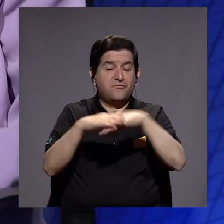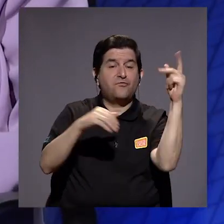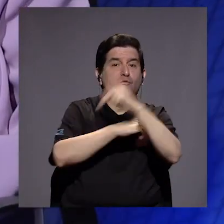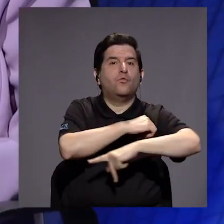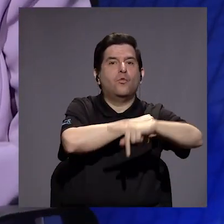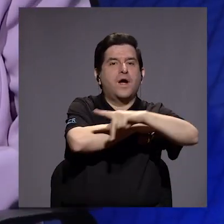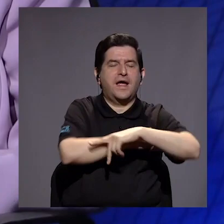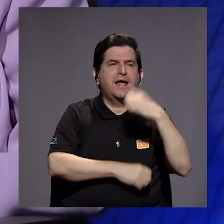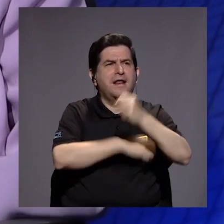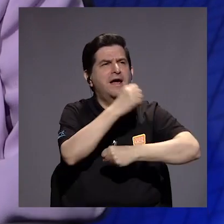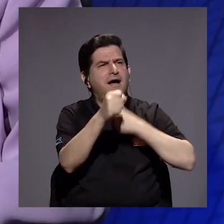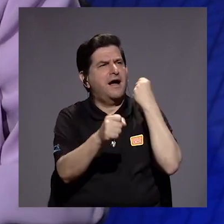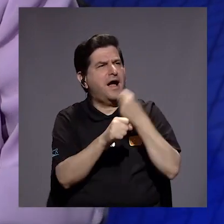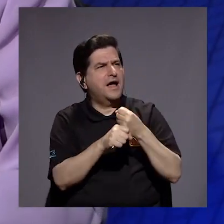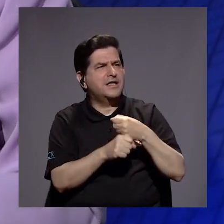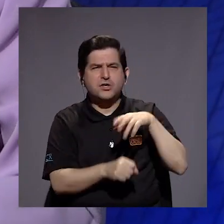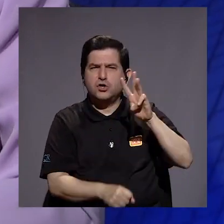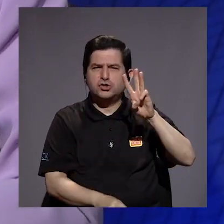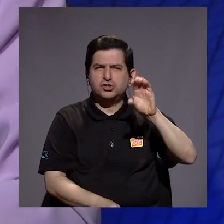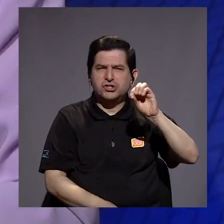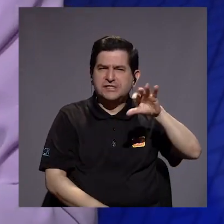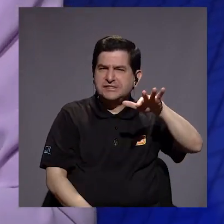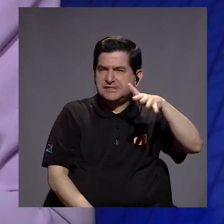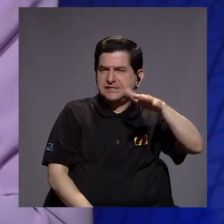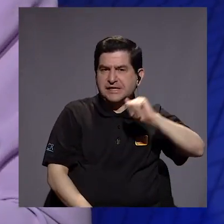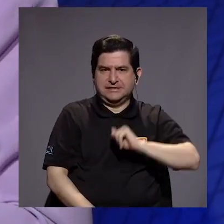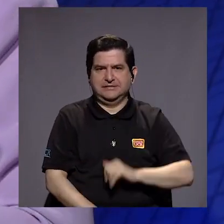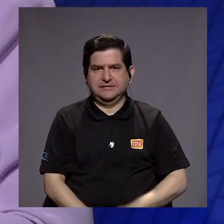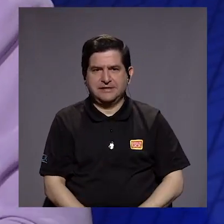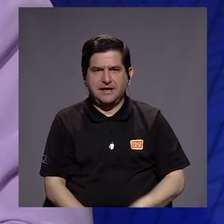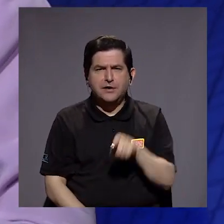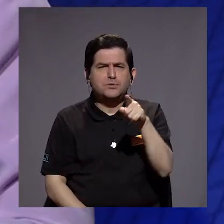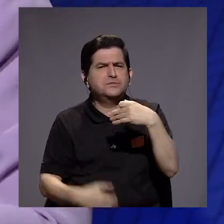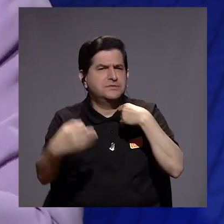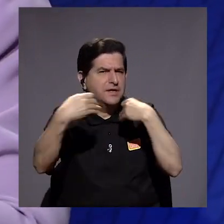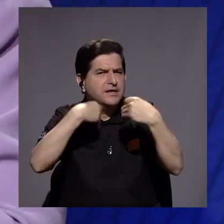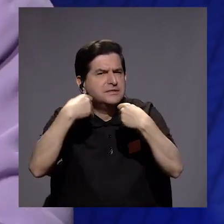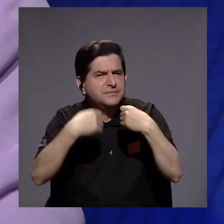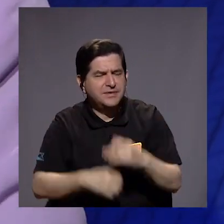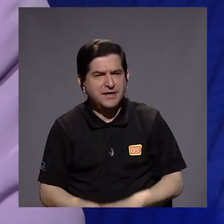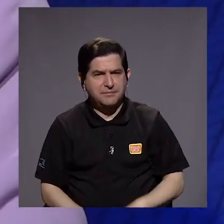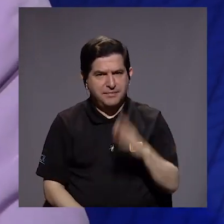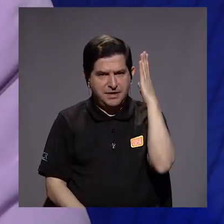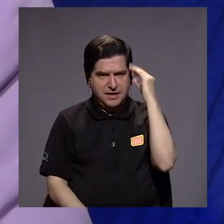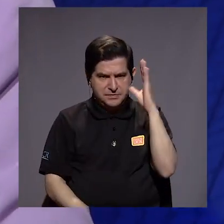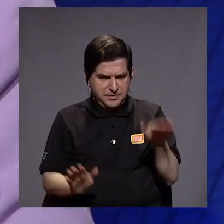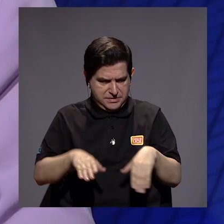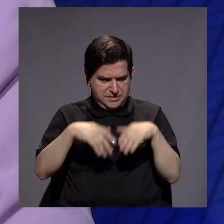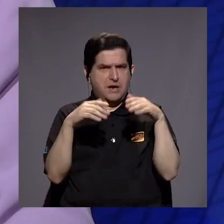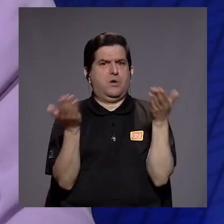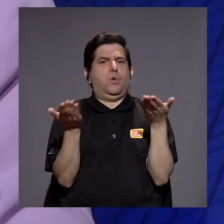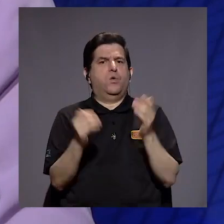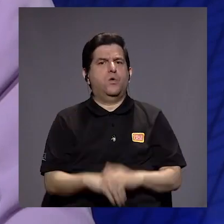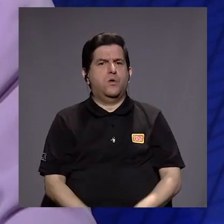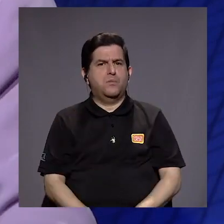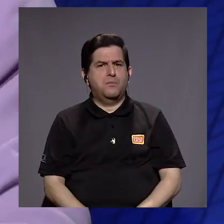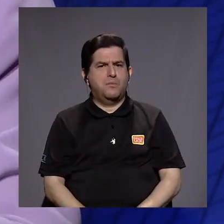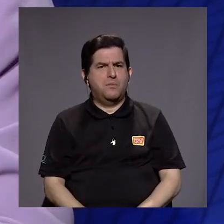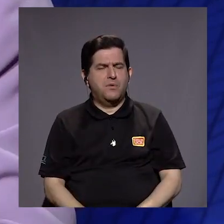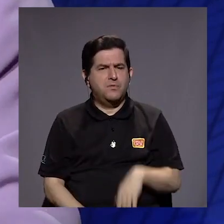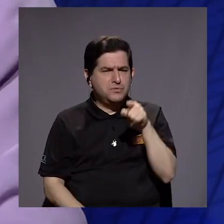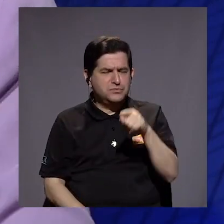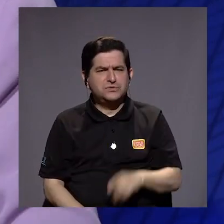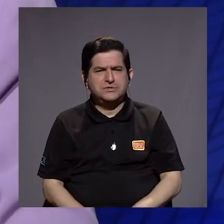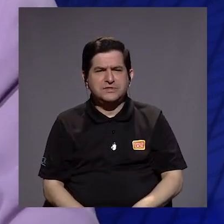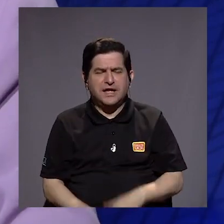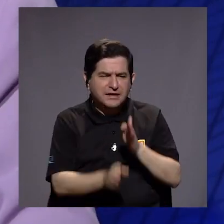estudios en el exterior. Estamos en los años 60 aproximadamente. Cuéntenos cómo fue esa